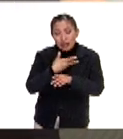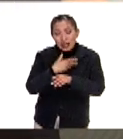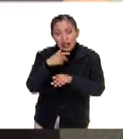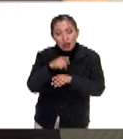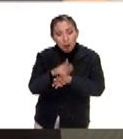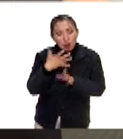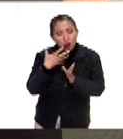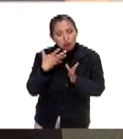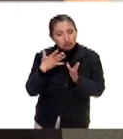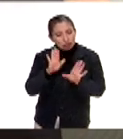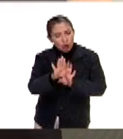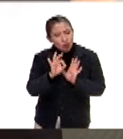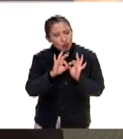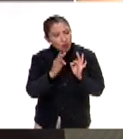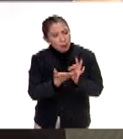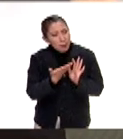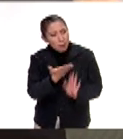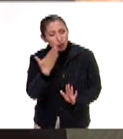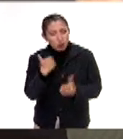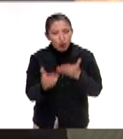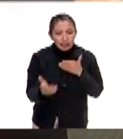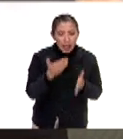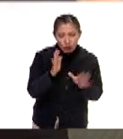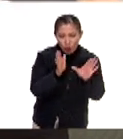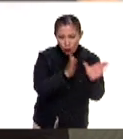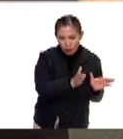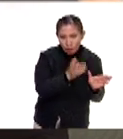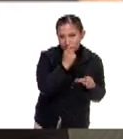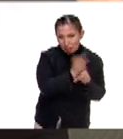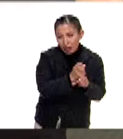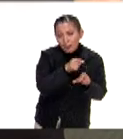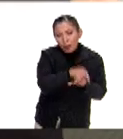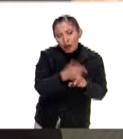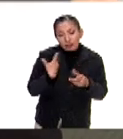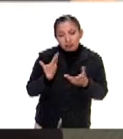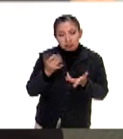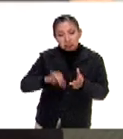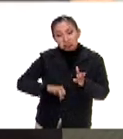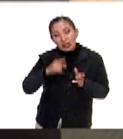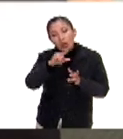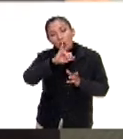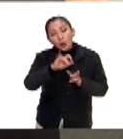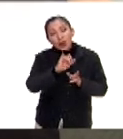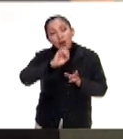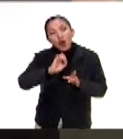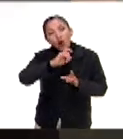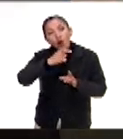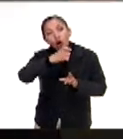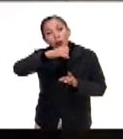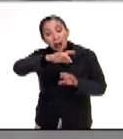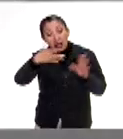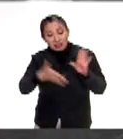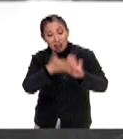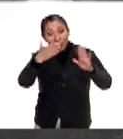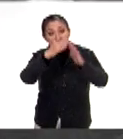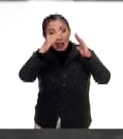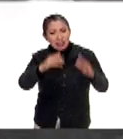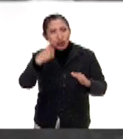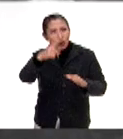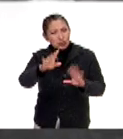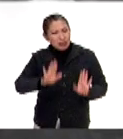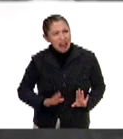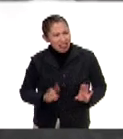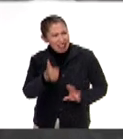un discurso pues muy de vanguardia, por un lado, en primer lugar por haberse interesado en que Juan O'Gorman les hiciera una casa con